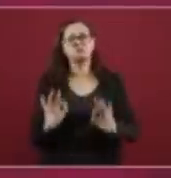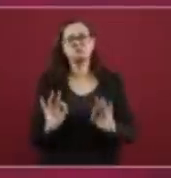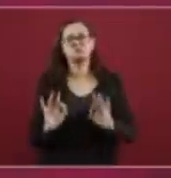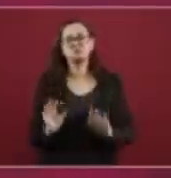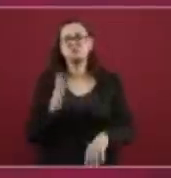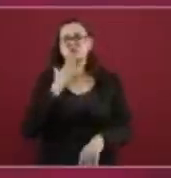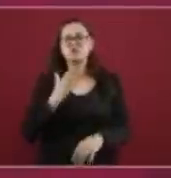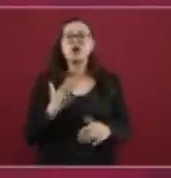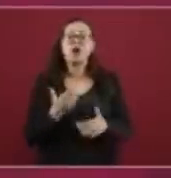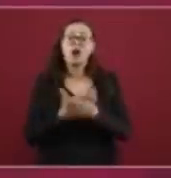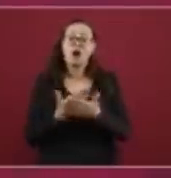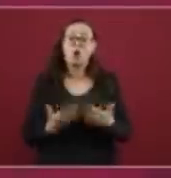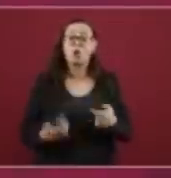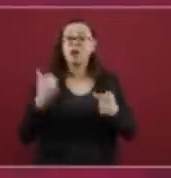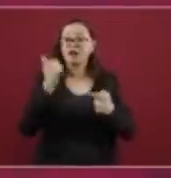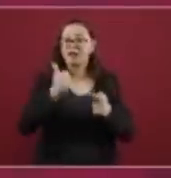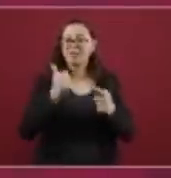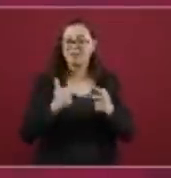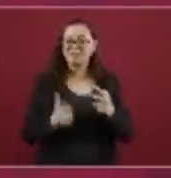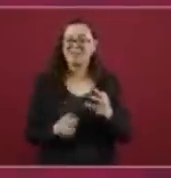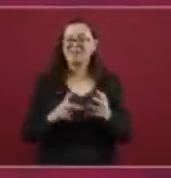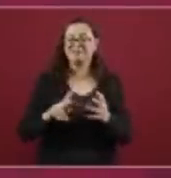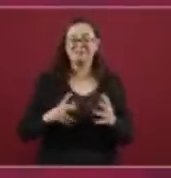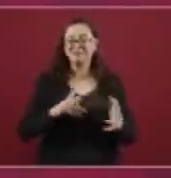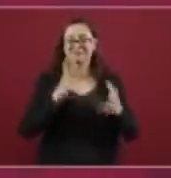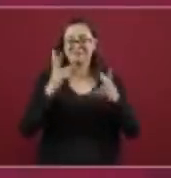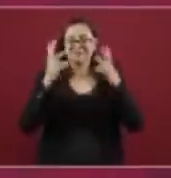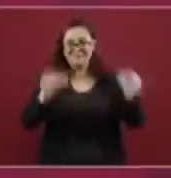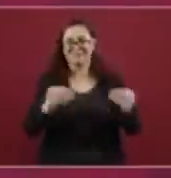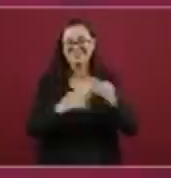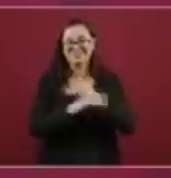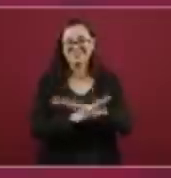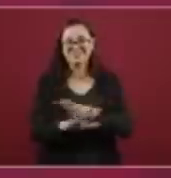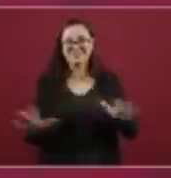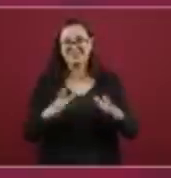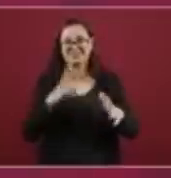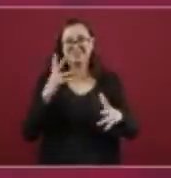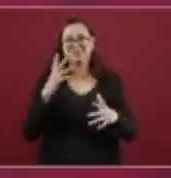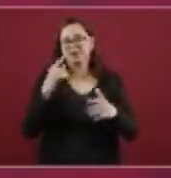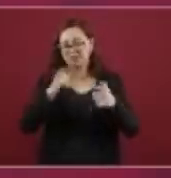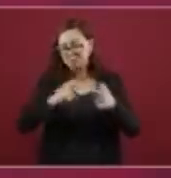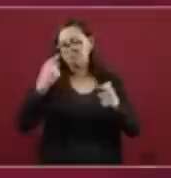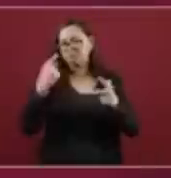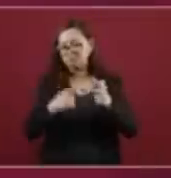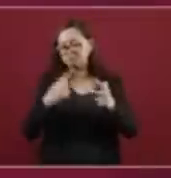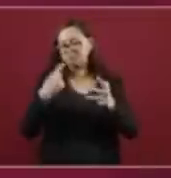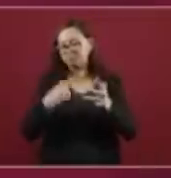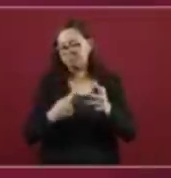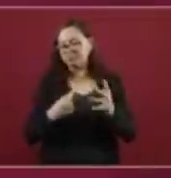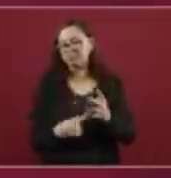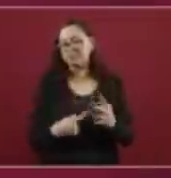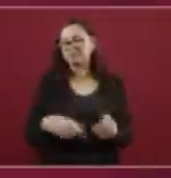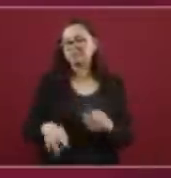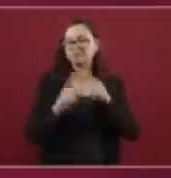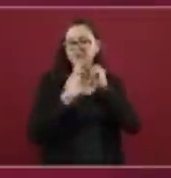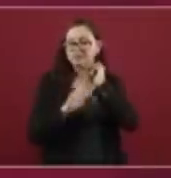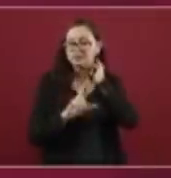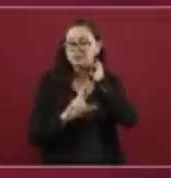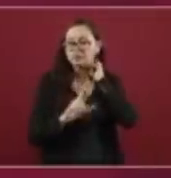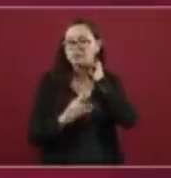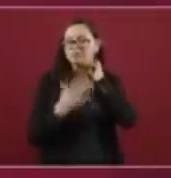recordando una por una, pero vamos a darle respuesta. Y qué bien que estás